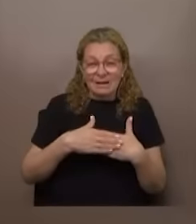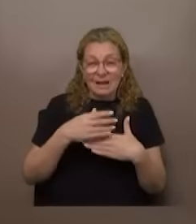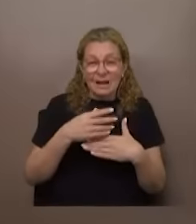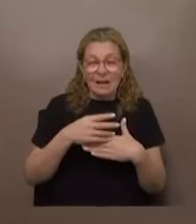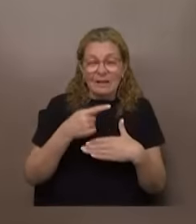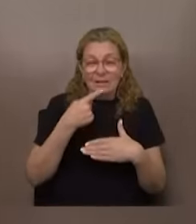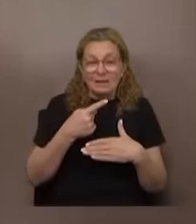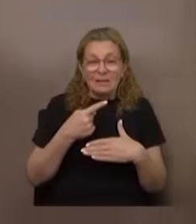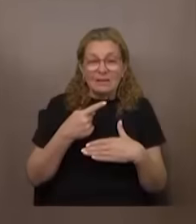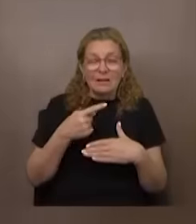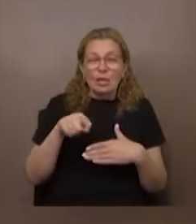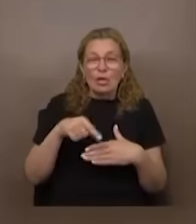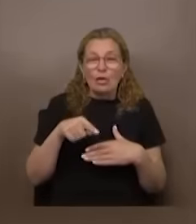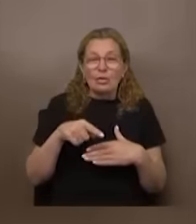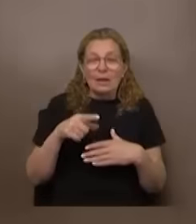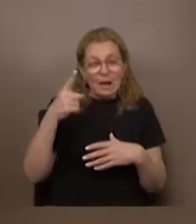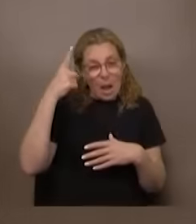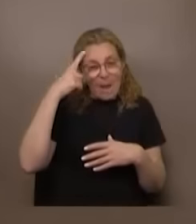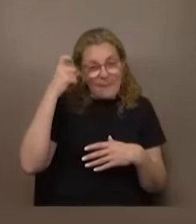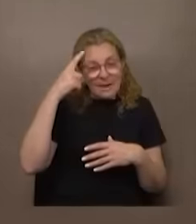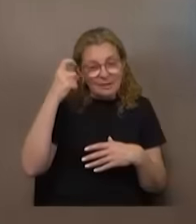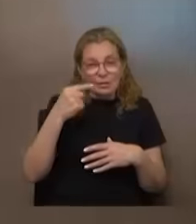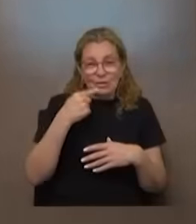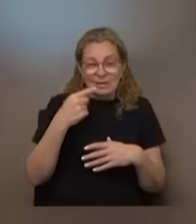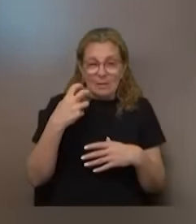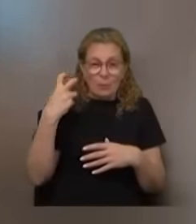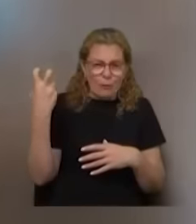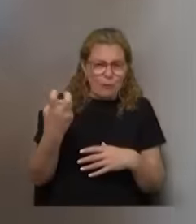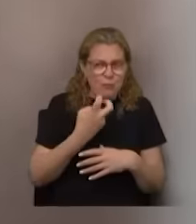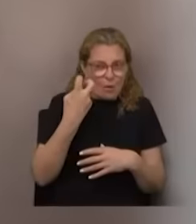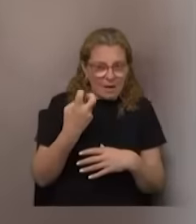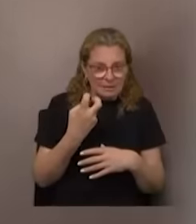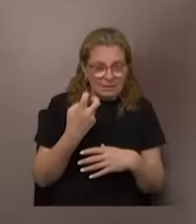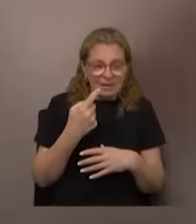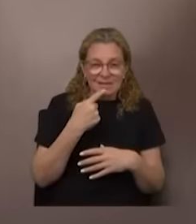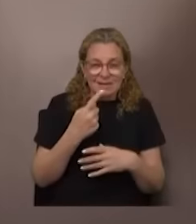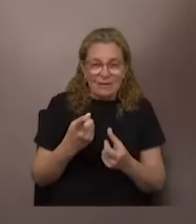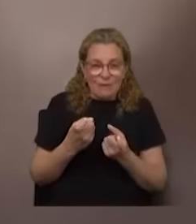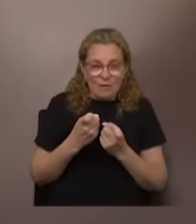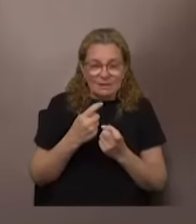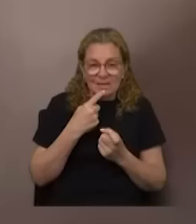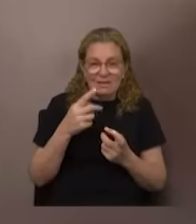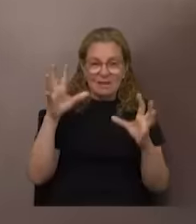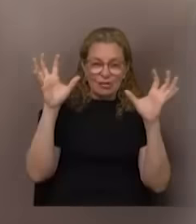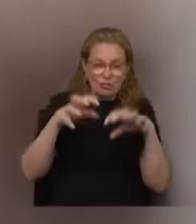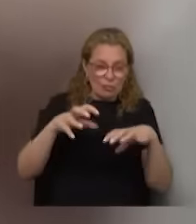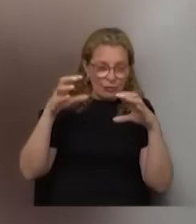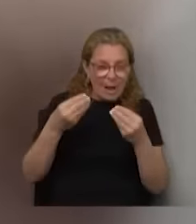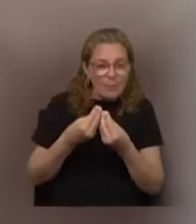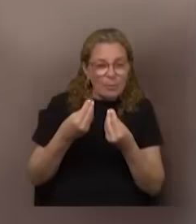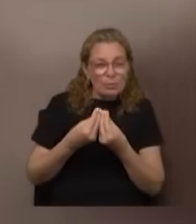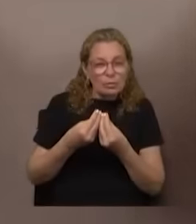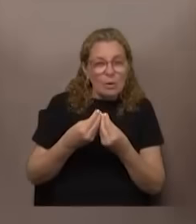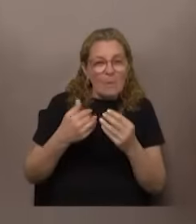bikes maestrat donde según los expertos la intensidad puede ser muy fuerte tras insistir en que las lluvias torrenciales pueden